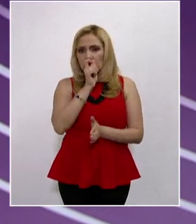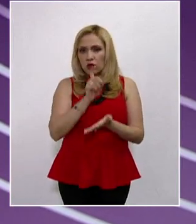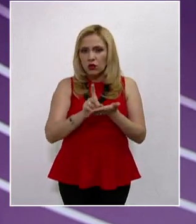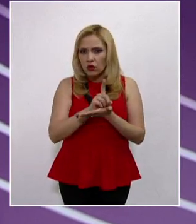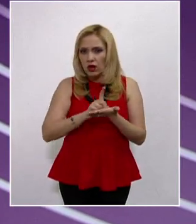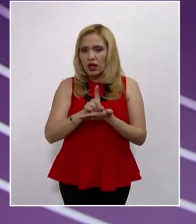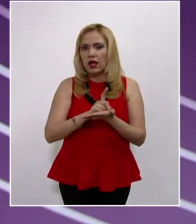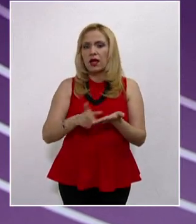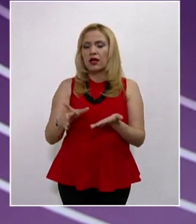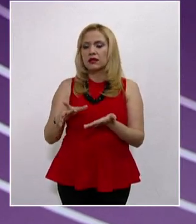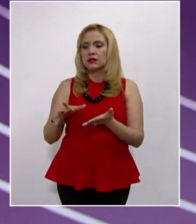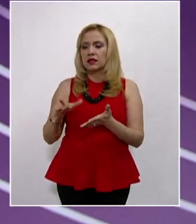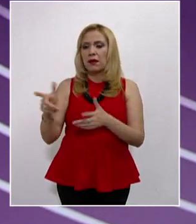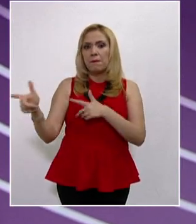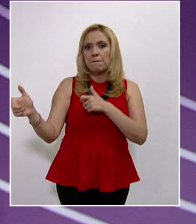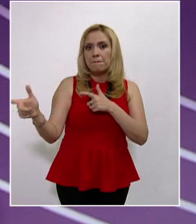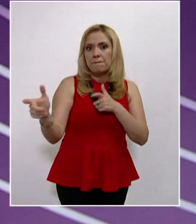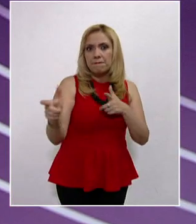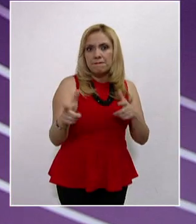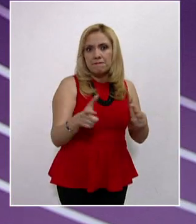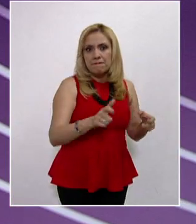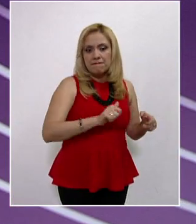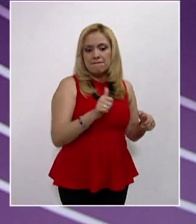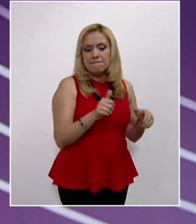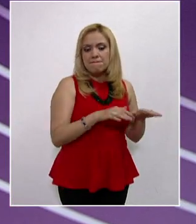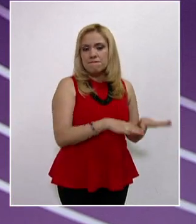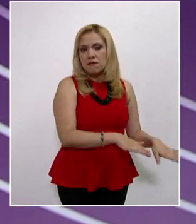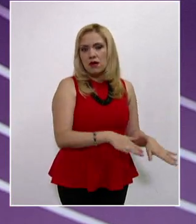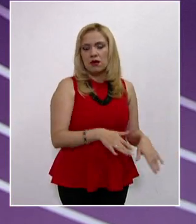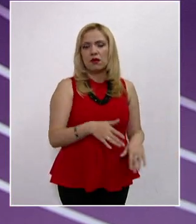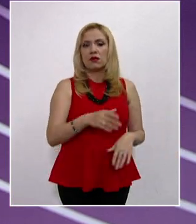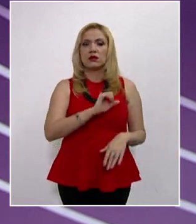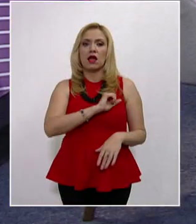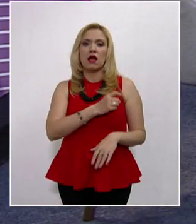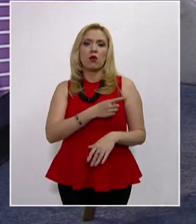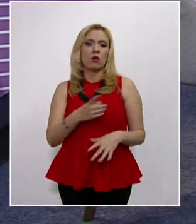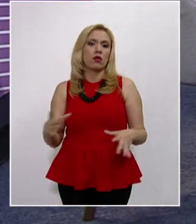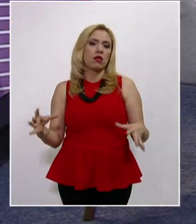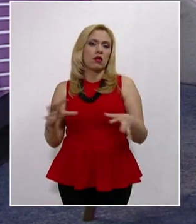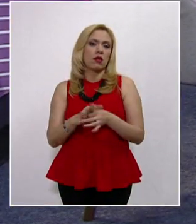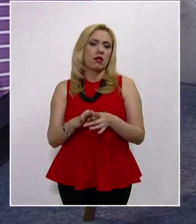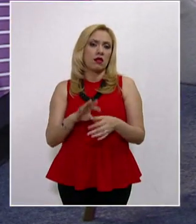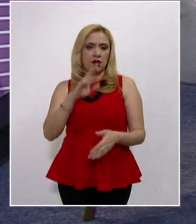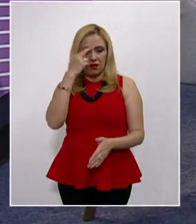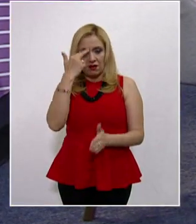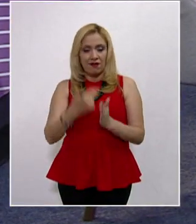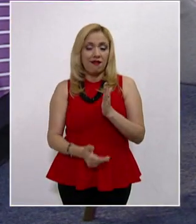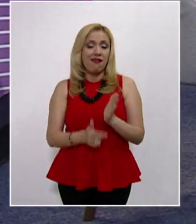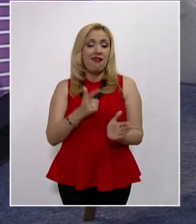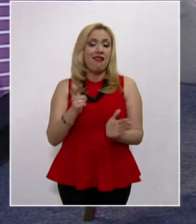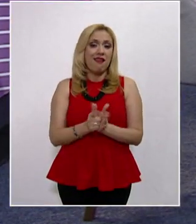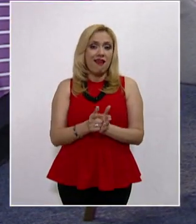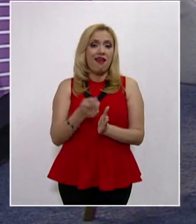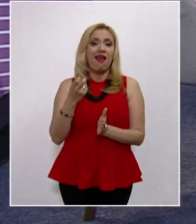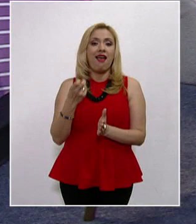con la copia de armas que puedan estar vinculados con delitos contra la salud. Entonces termina siéndose una extensión, otra vez, de lo que